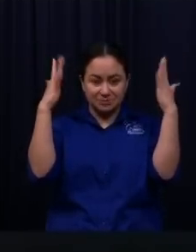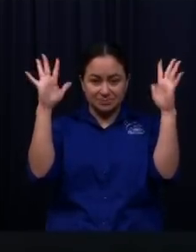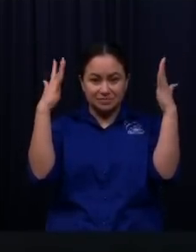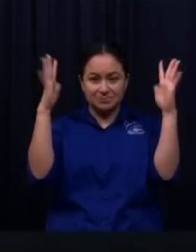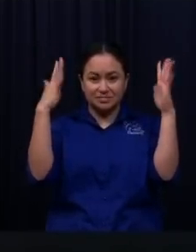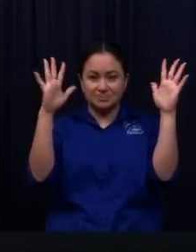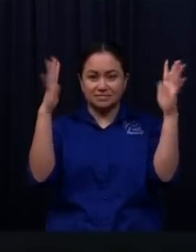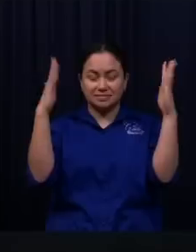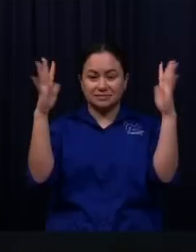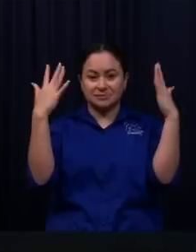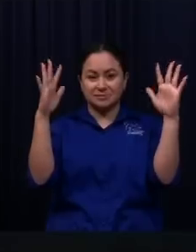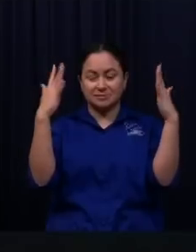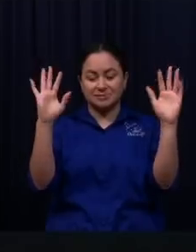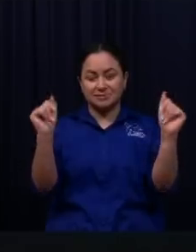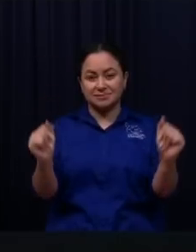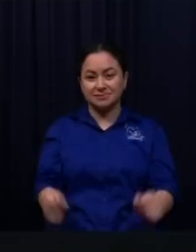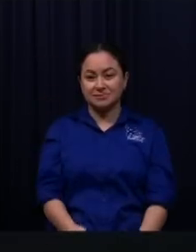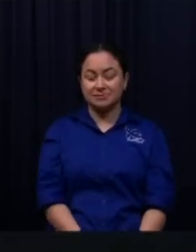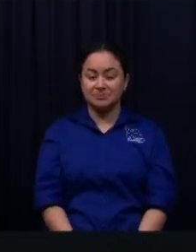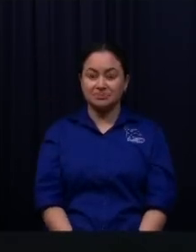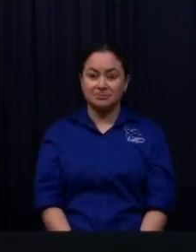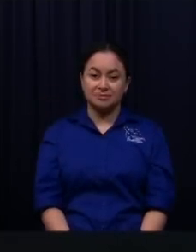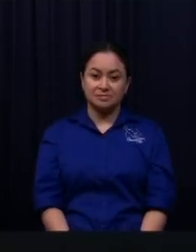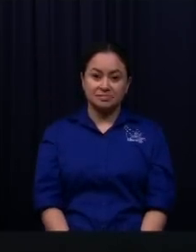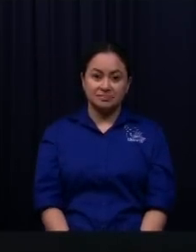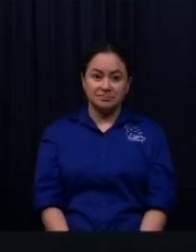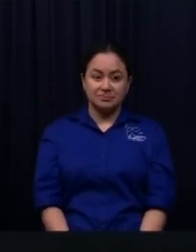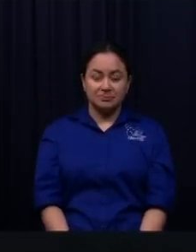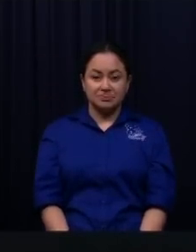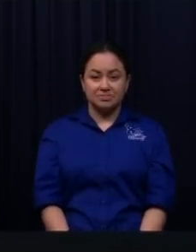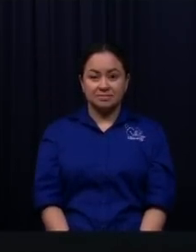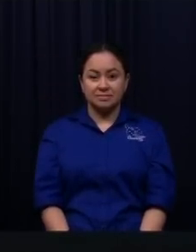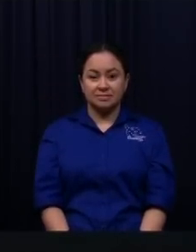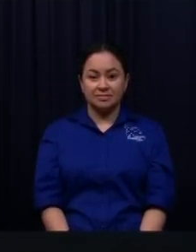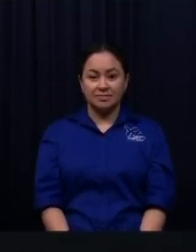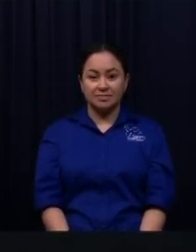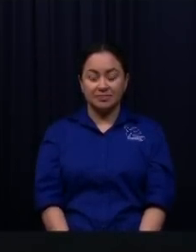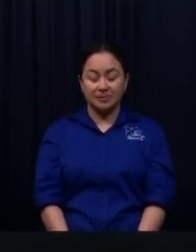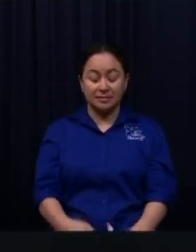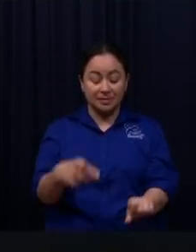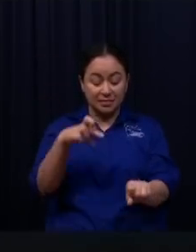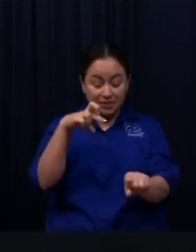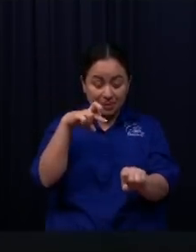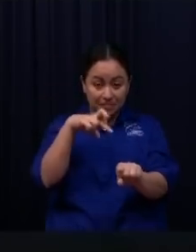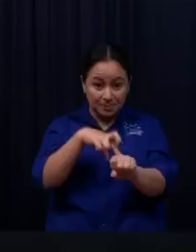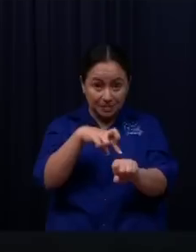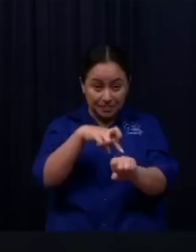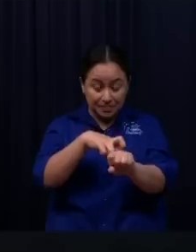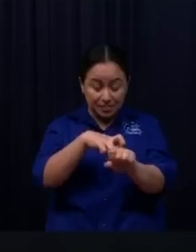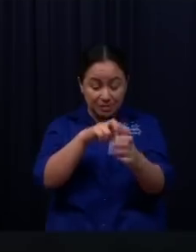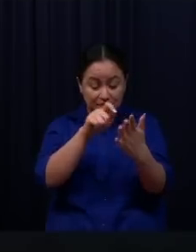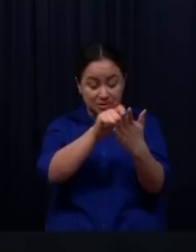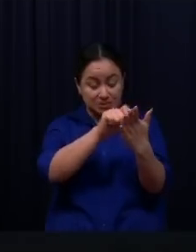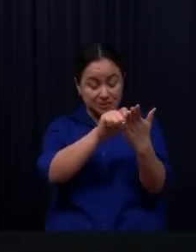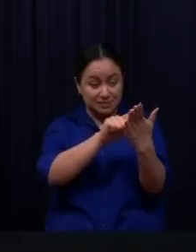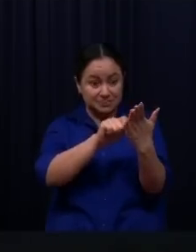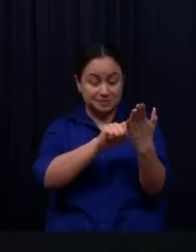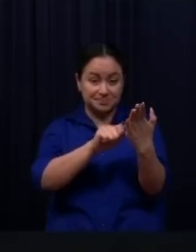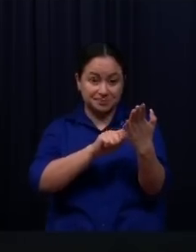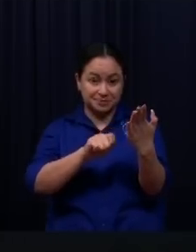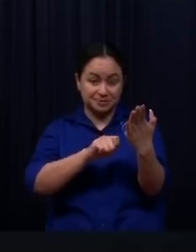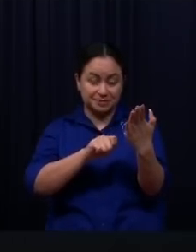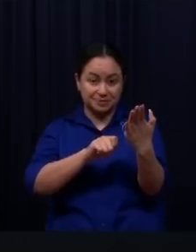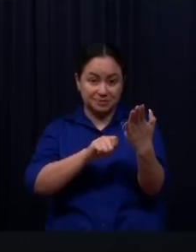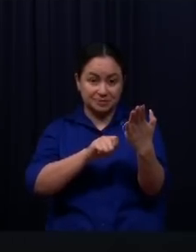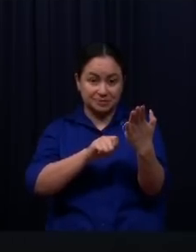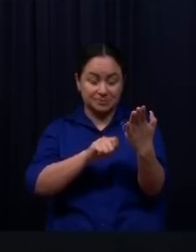a considerar otras cosas. Que, bueno, Pedro escribe sus epístolas también, ¿verdad?, dirigidas a